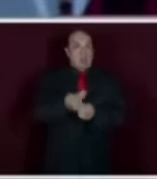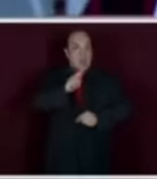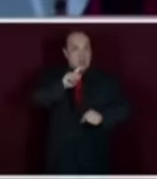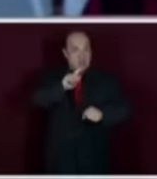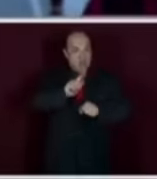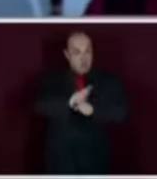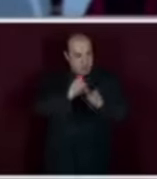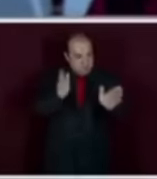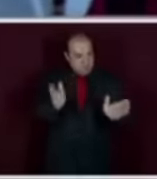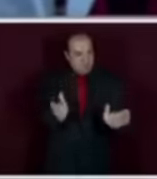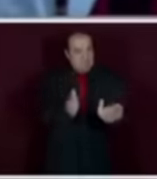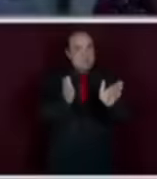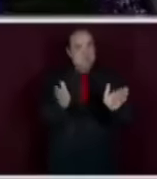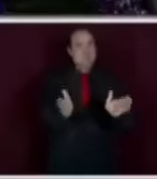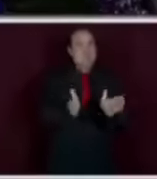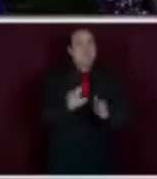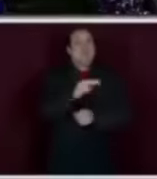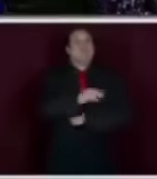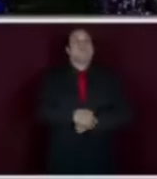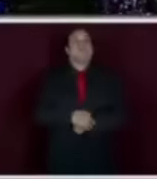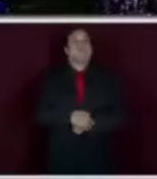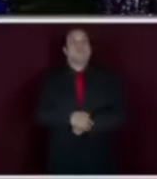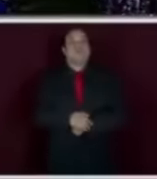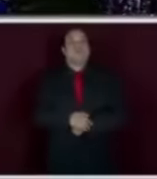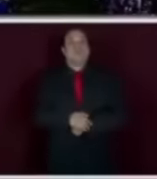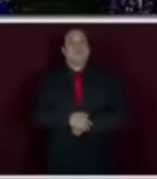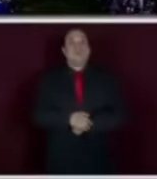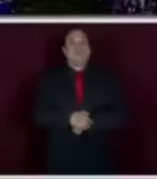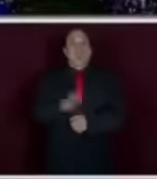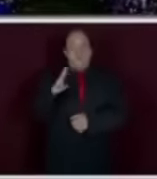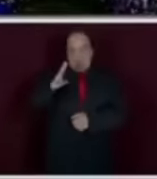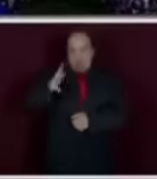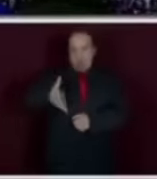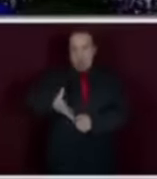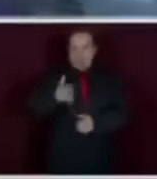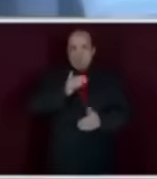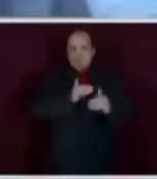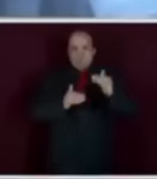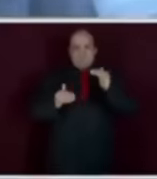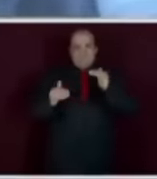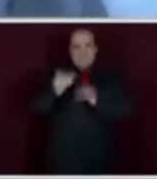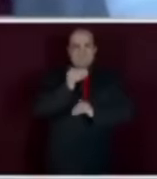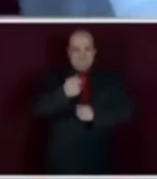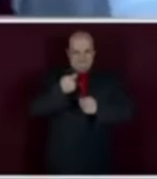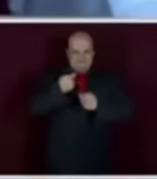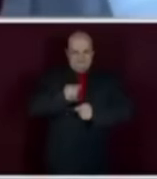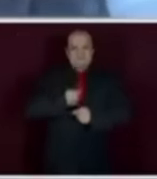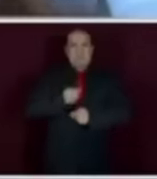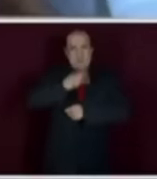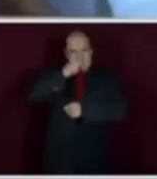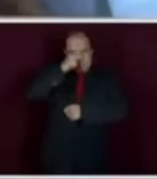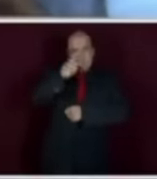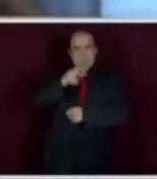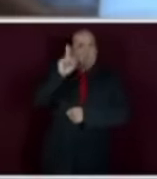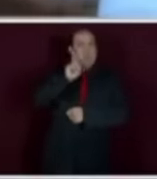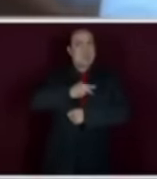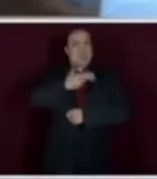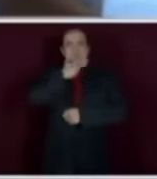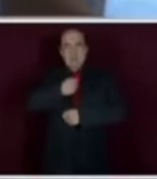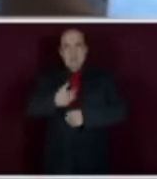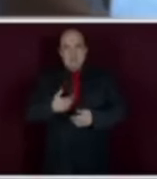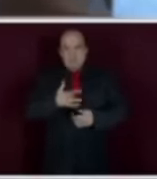nacional. Nos ha devuelto el orgullo de ser mexicanos y